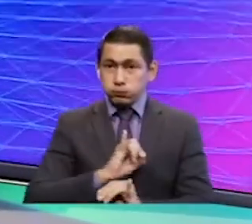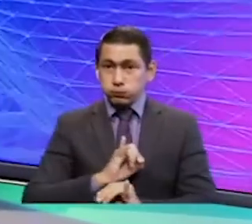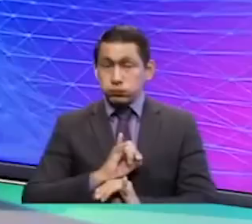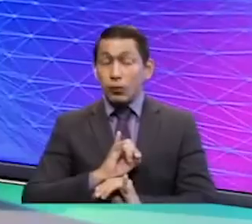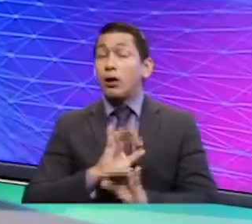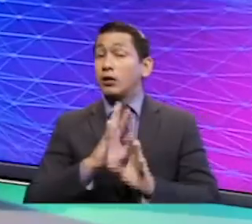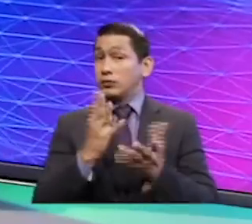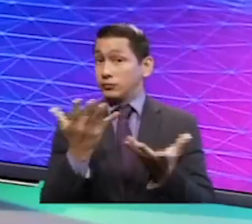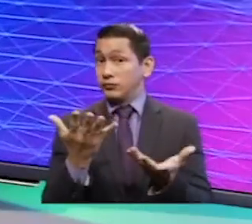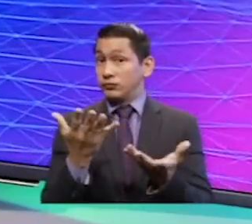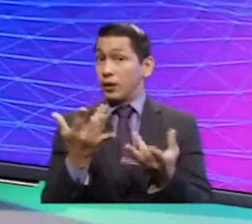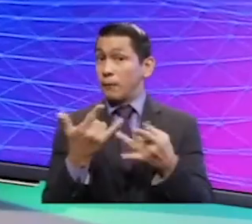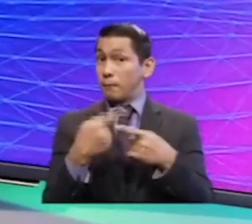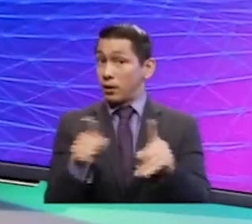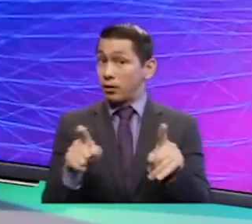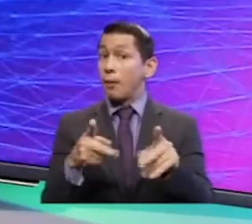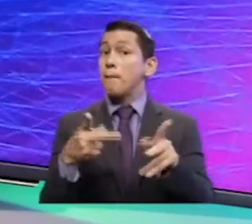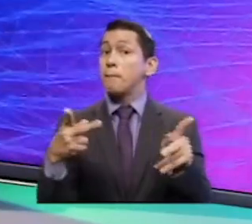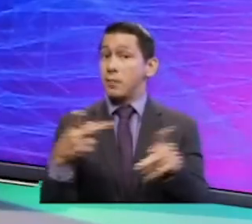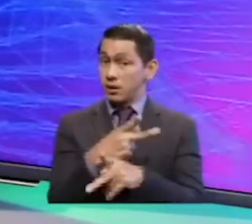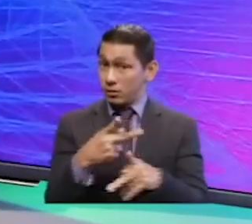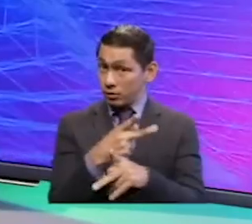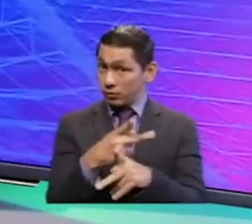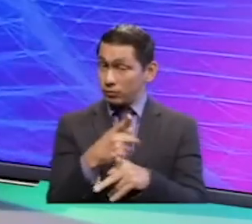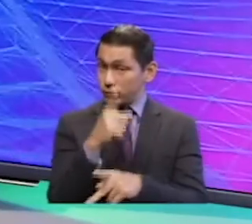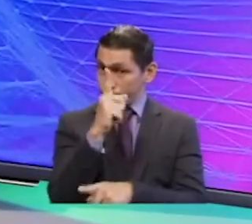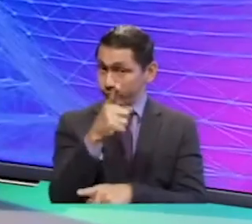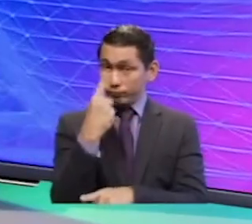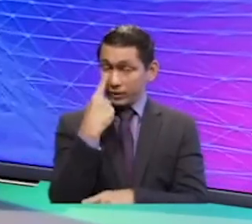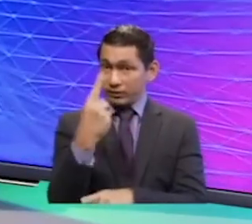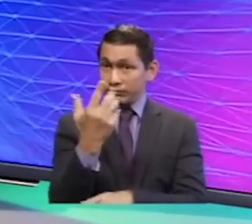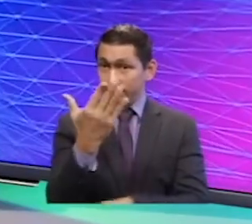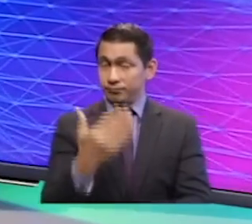sin embargo, puede causar efectos secundarios.